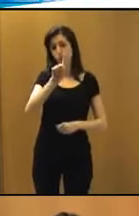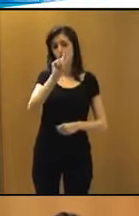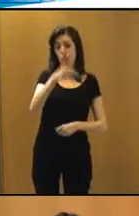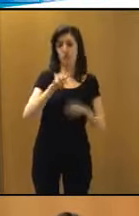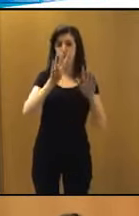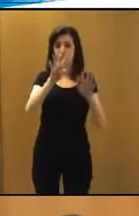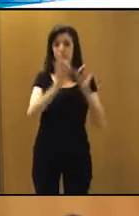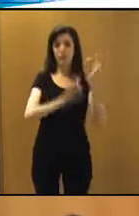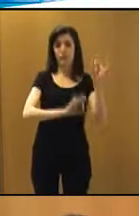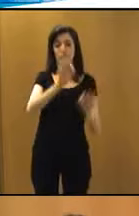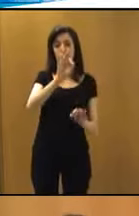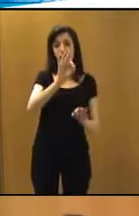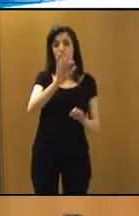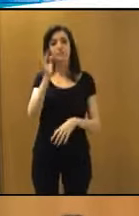un